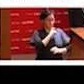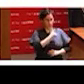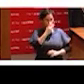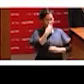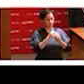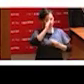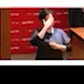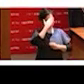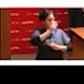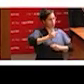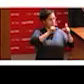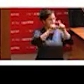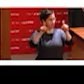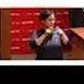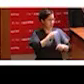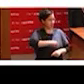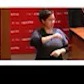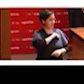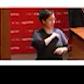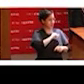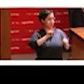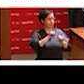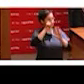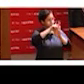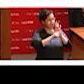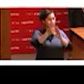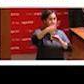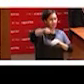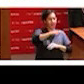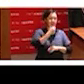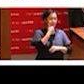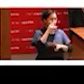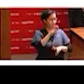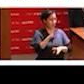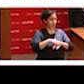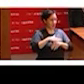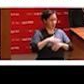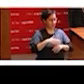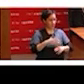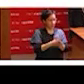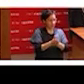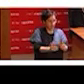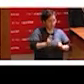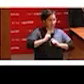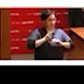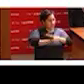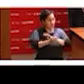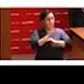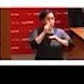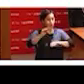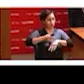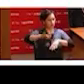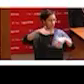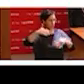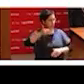principales empresas de este país con las principales empresas que nos deben de servir como prescriptores eh Porque su sensibilidad en relación con estos temas son muy